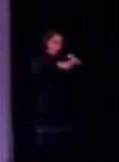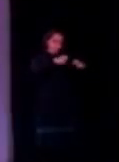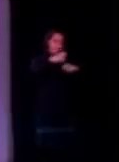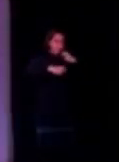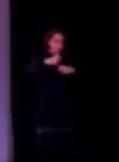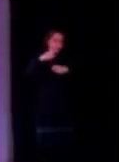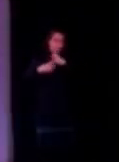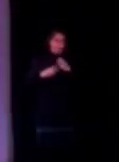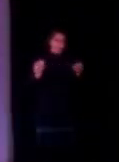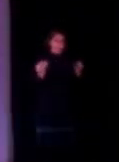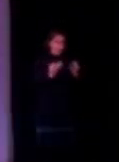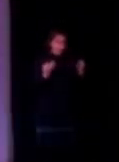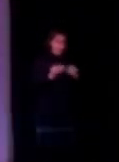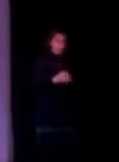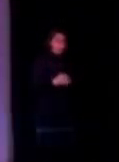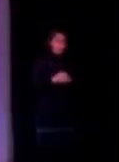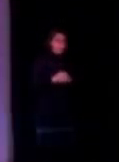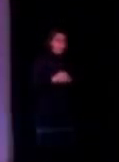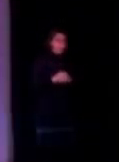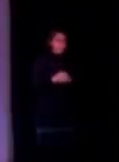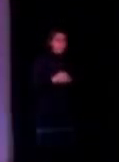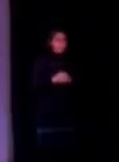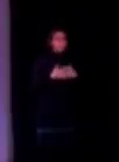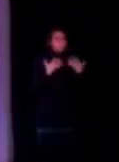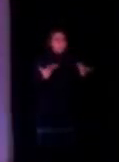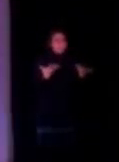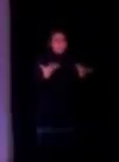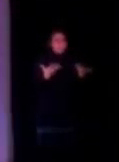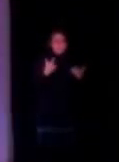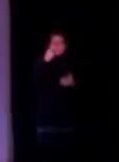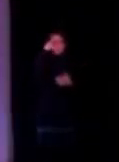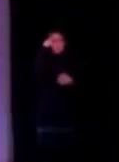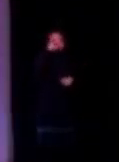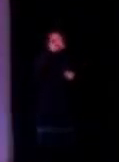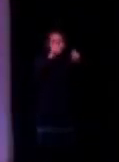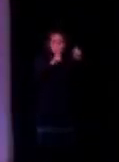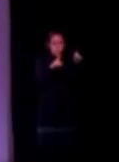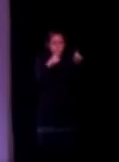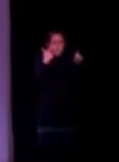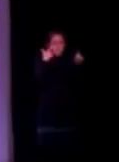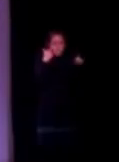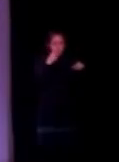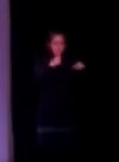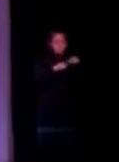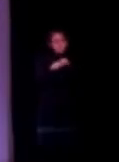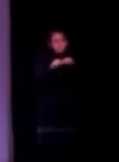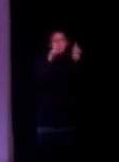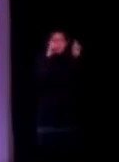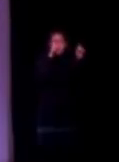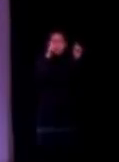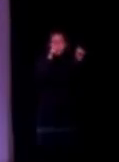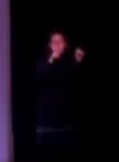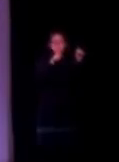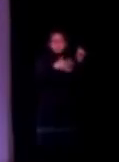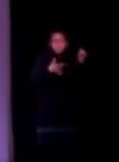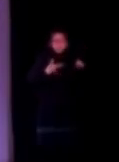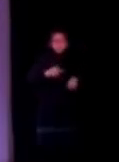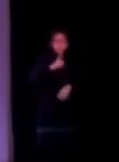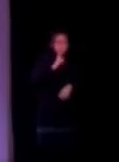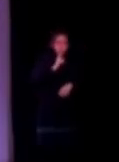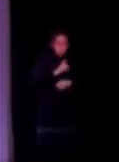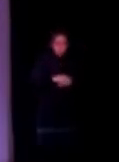Y eso implica, en definitiva, una pregunta, que es ¿qué educación queremos? ¿Por qué educación apostamos? ¿Por